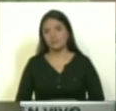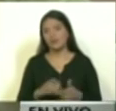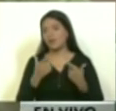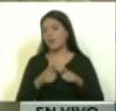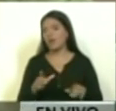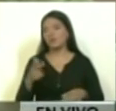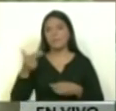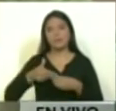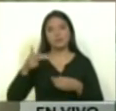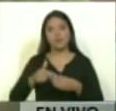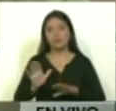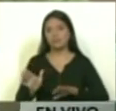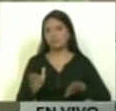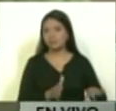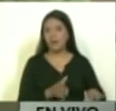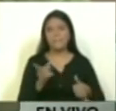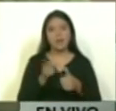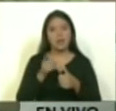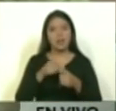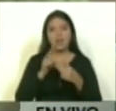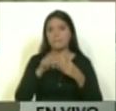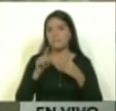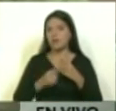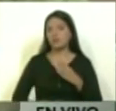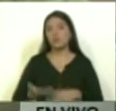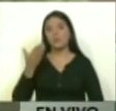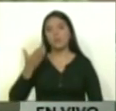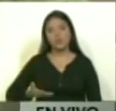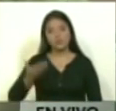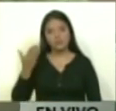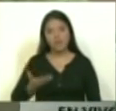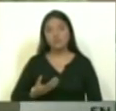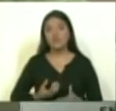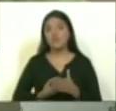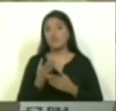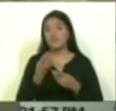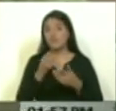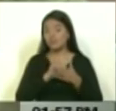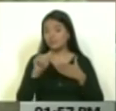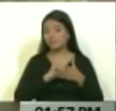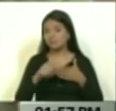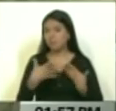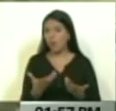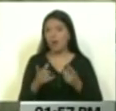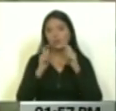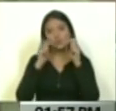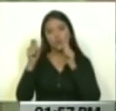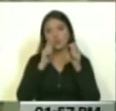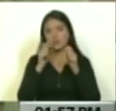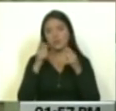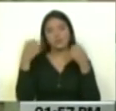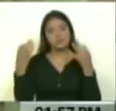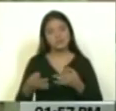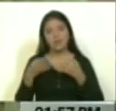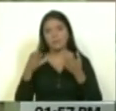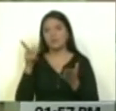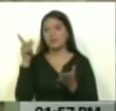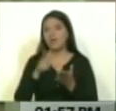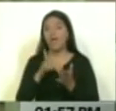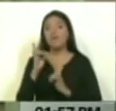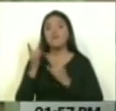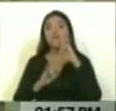petróleo. Y uno de los elementos más importantes como fuente de divisa es el turismo. Así que ahí estaremos en la feria